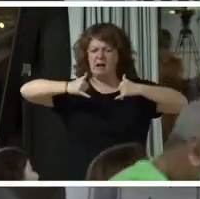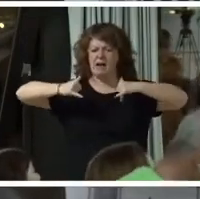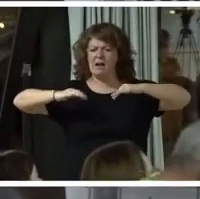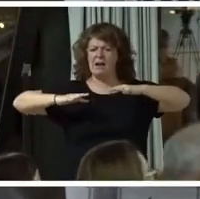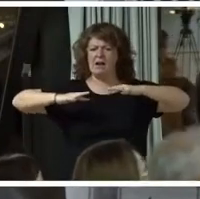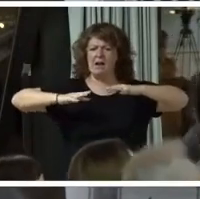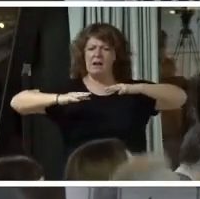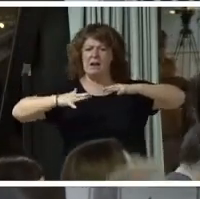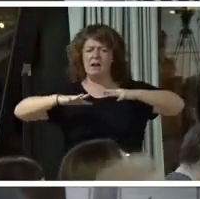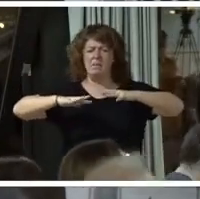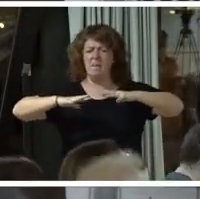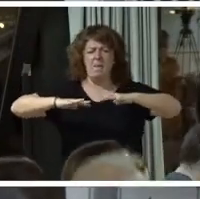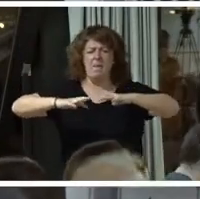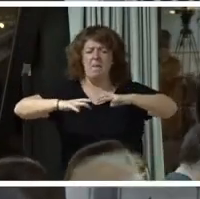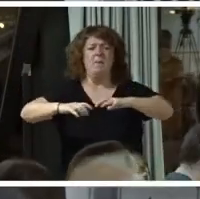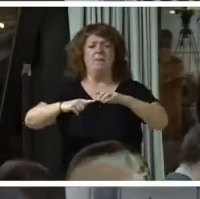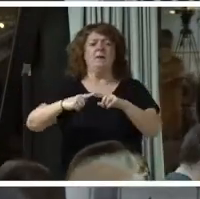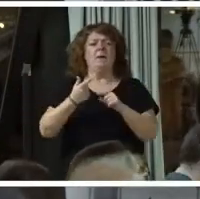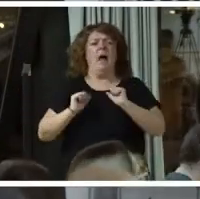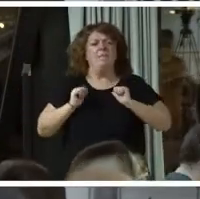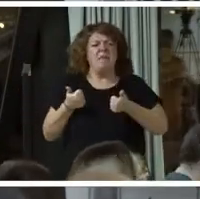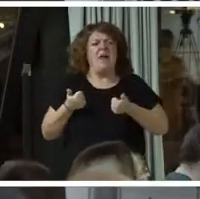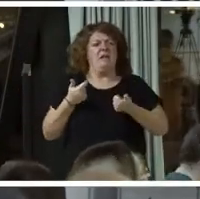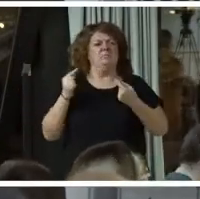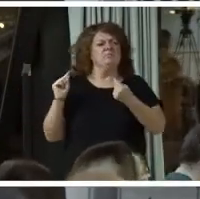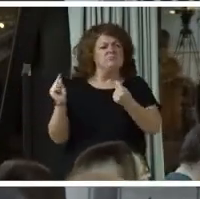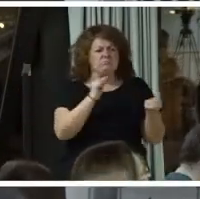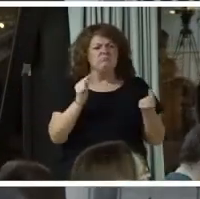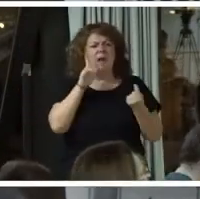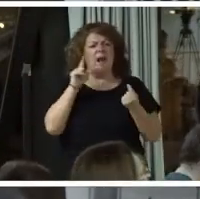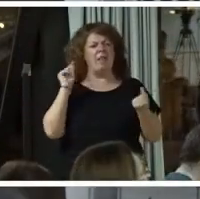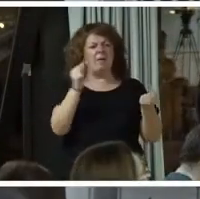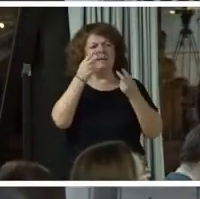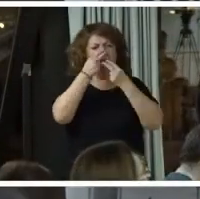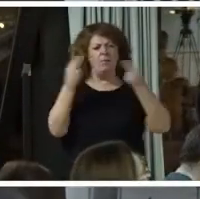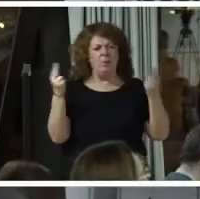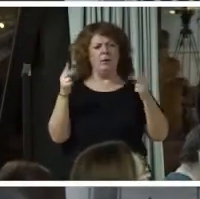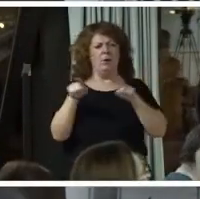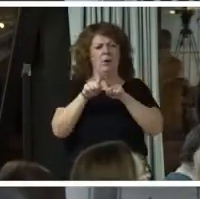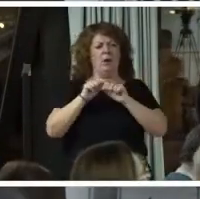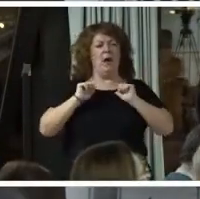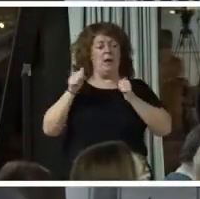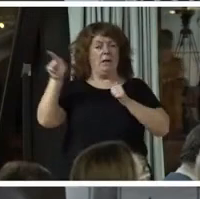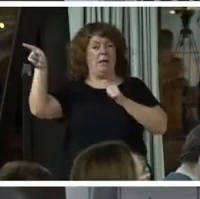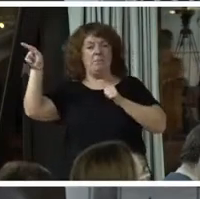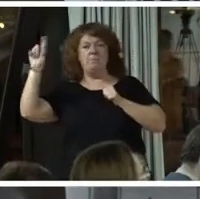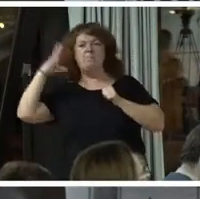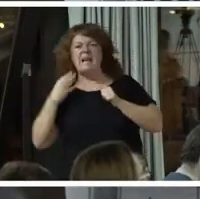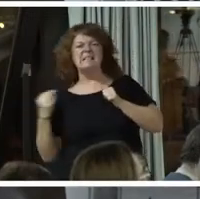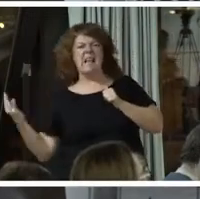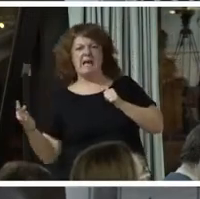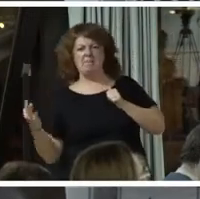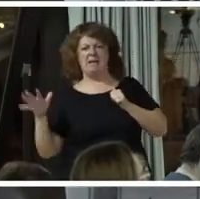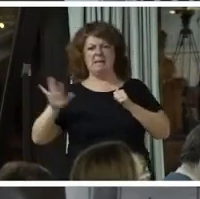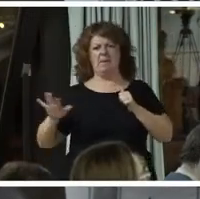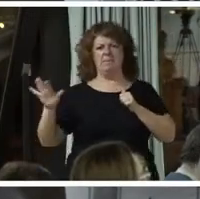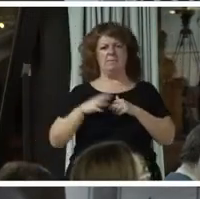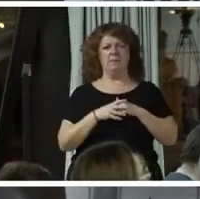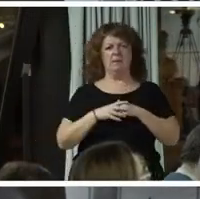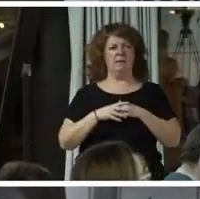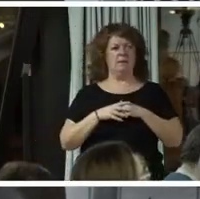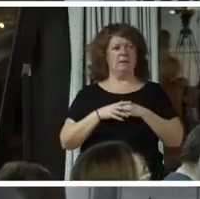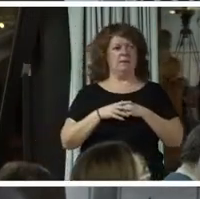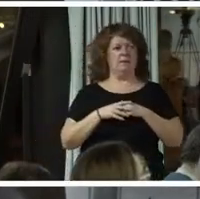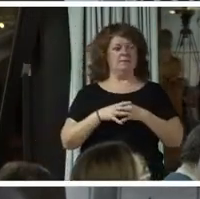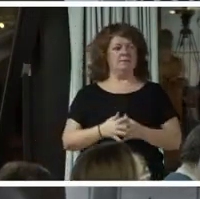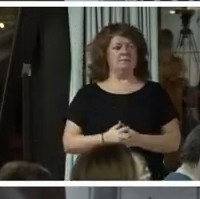está costando ahora empezar a a generar un debate público sobre lo que está pasando en Palestina y después para la